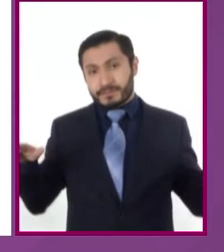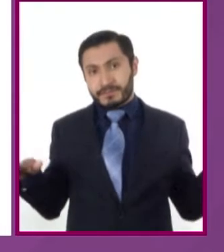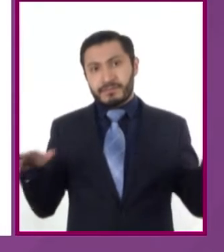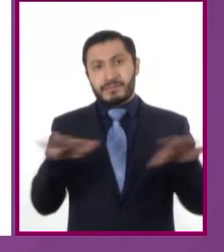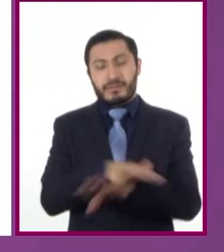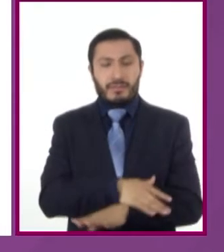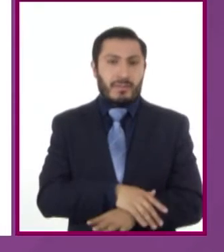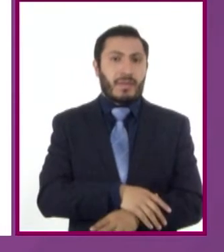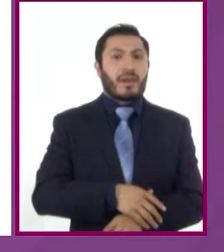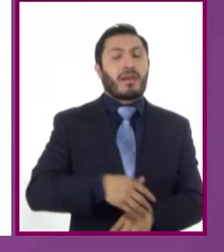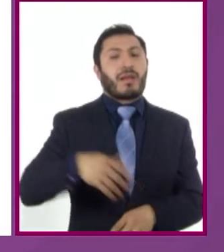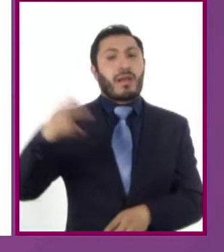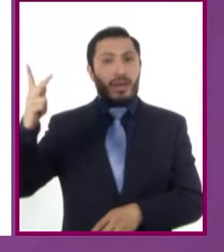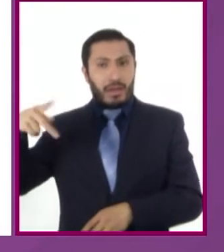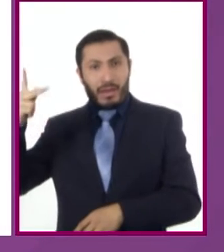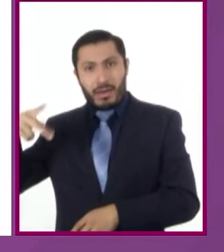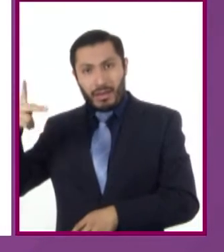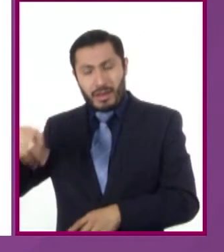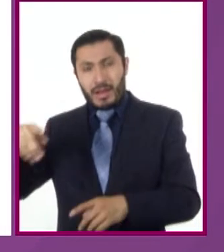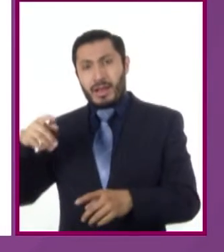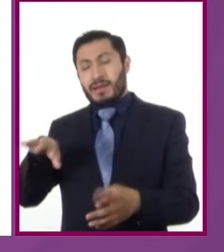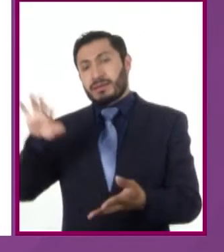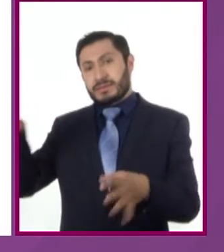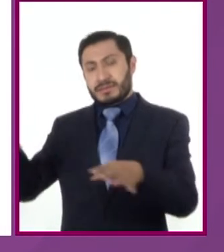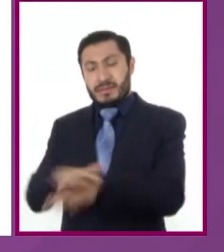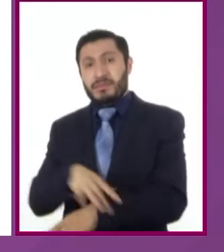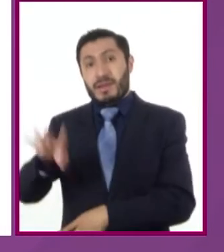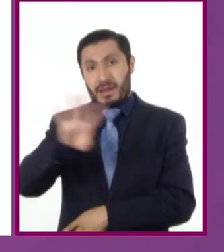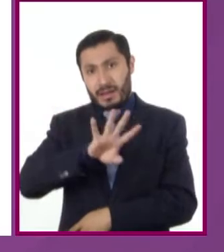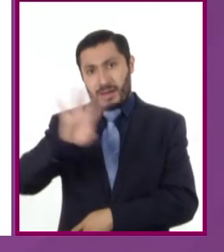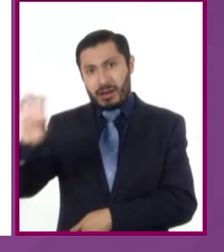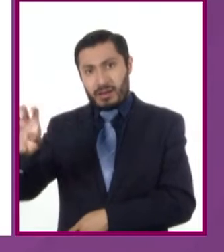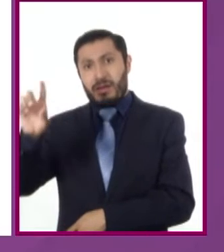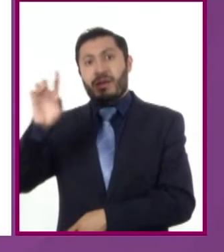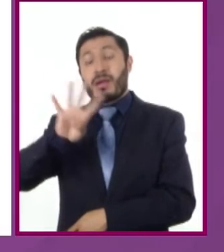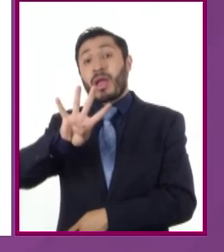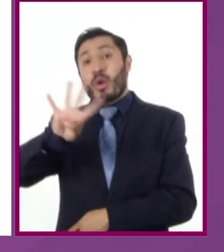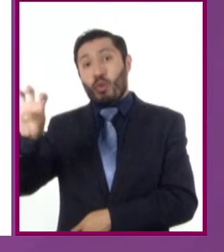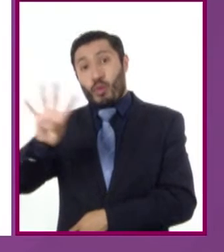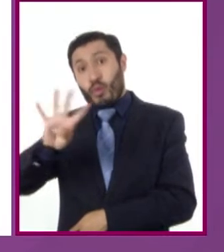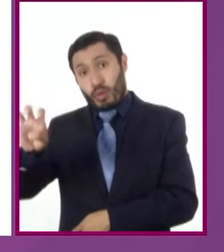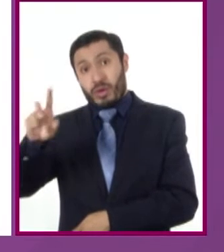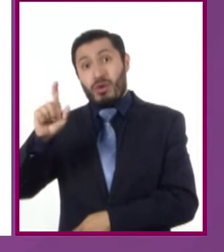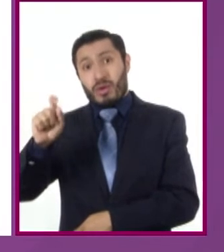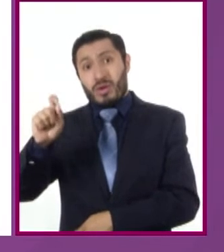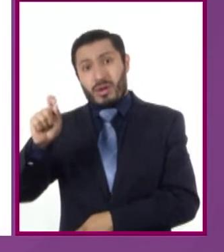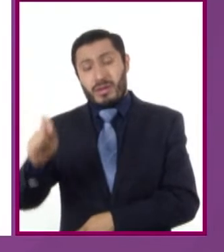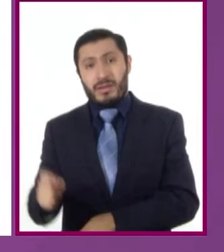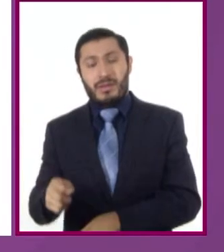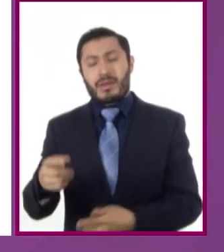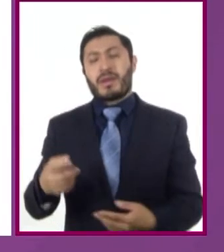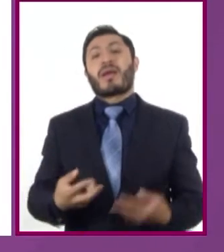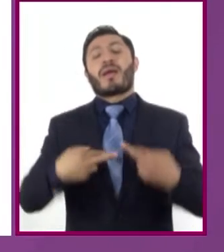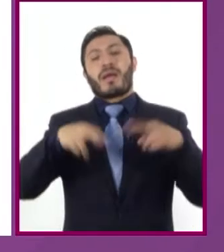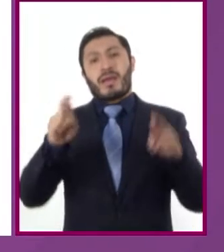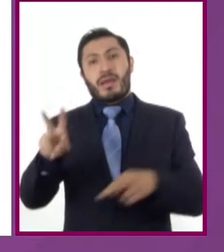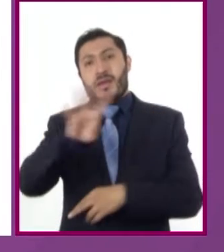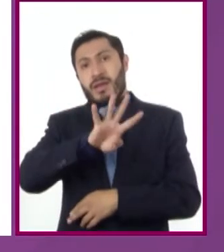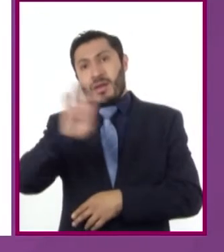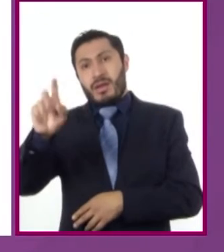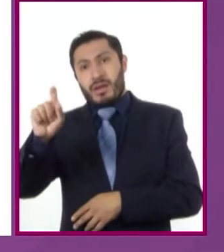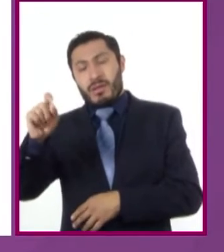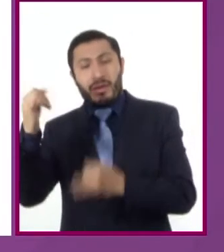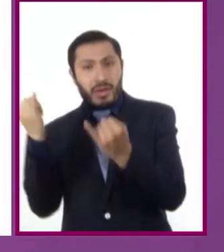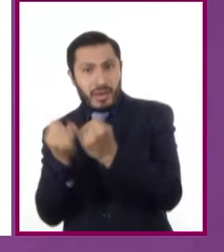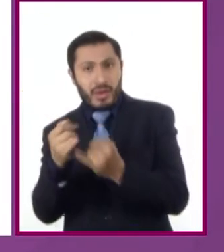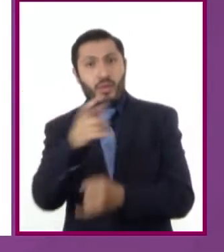Sustituimos el valor de K por 420 y nos queda la expresión 420